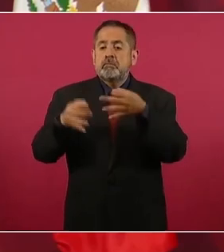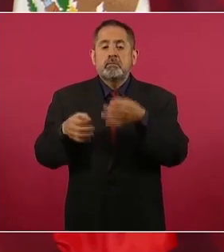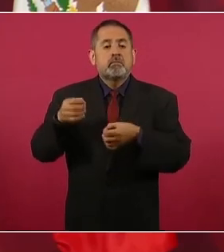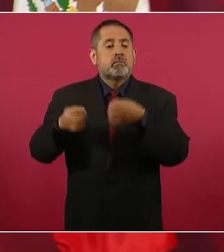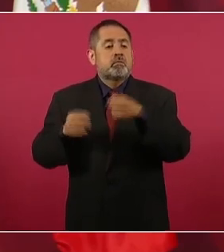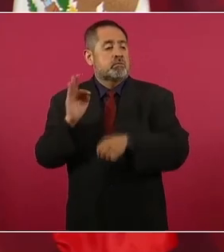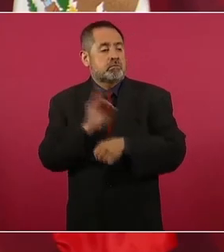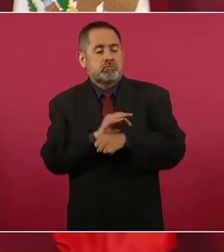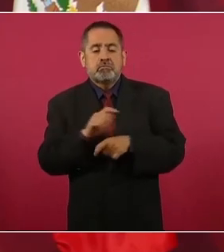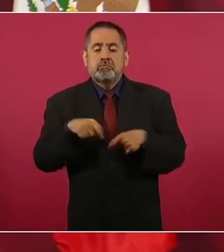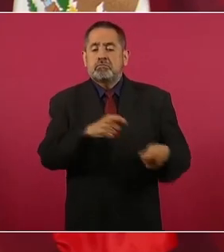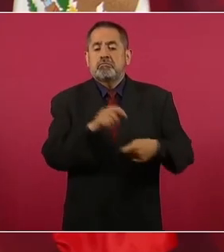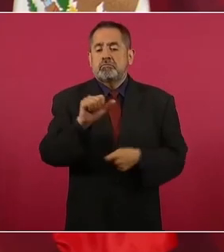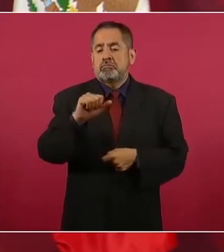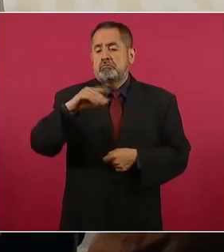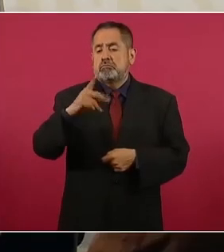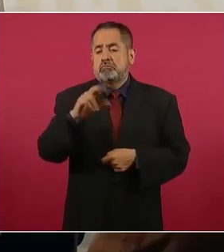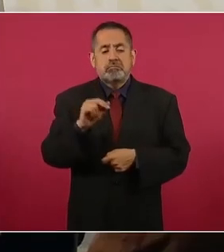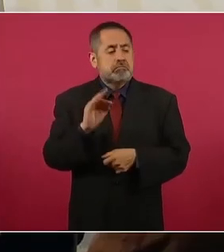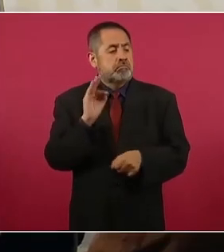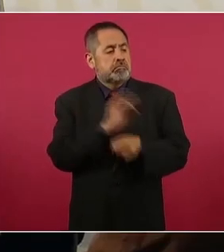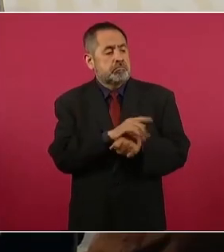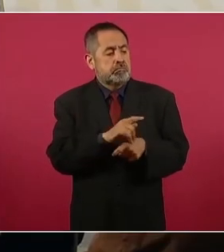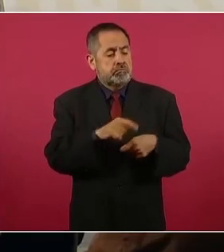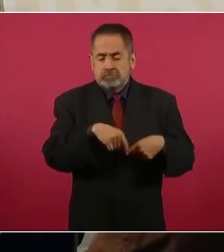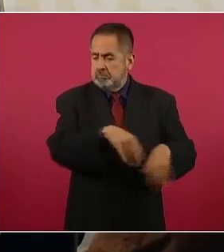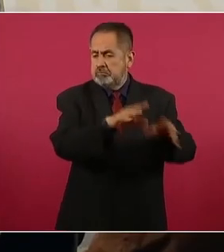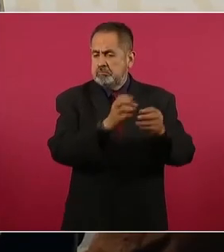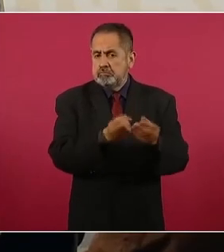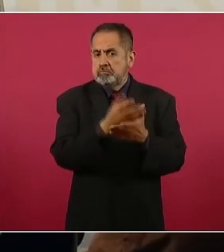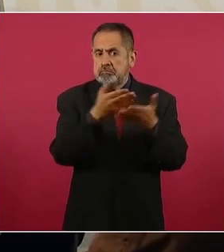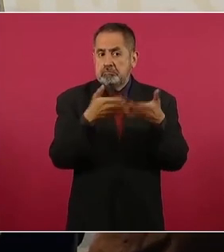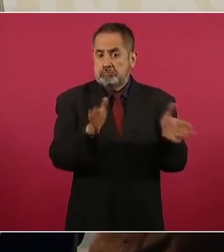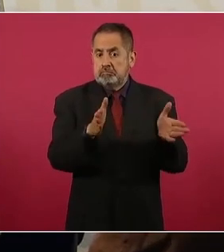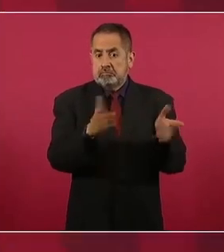Fue, creo que un sábado.